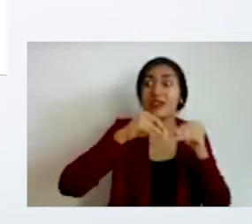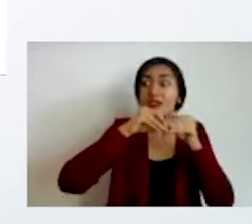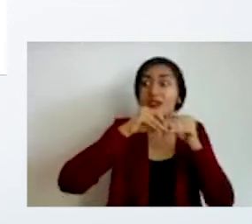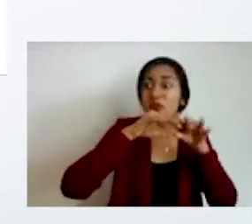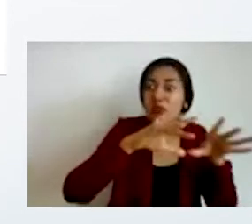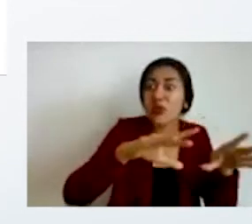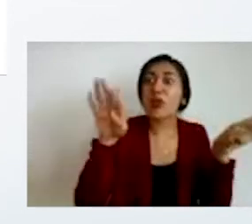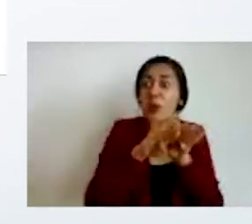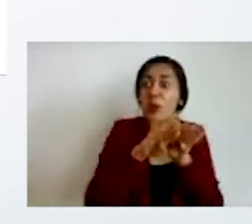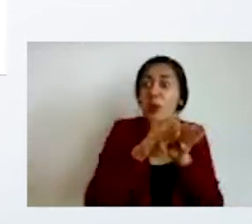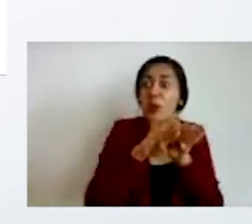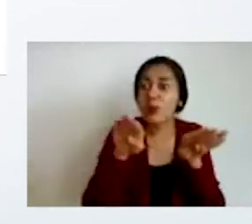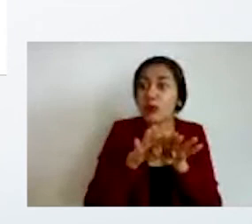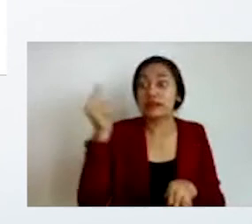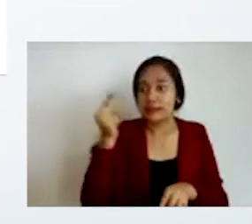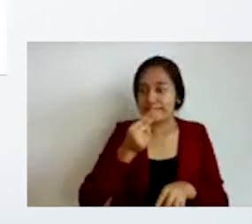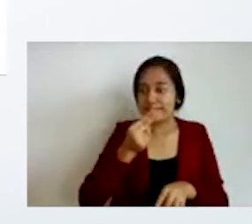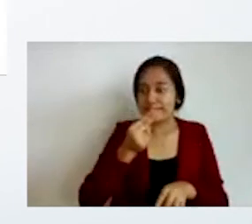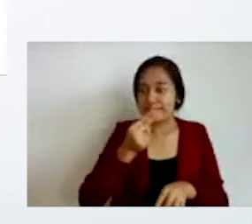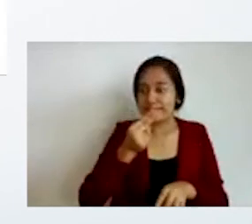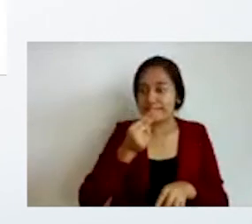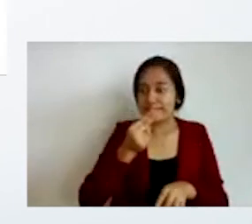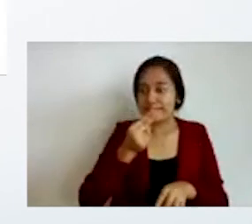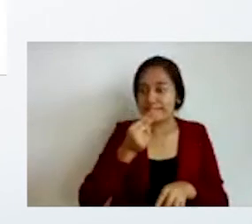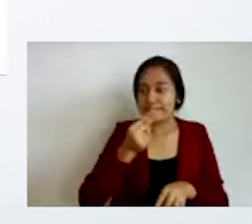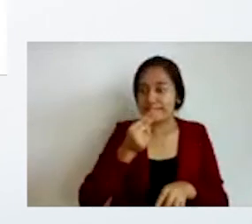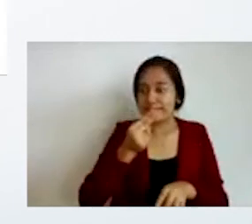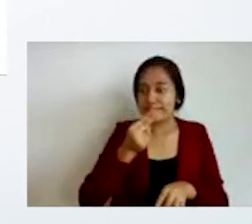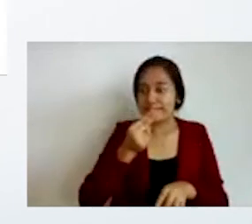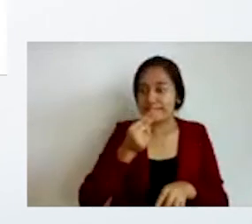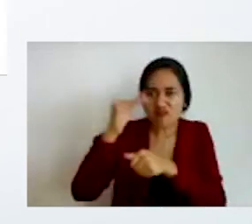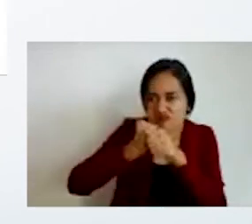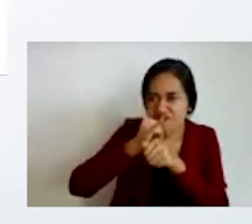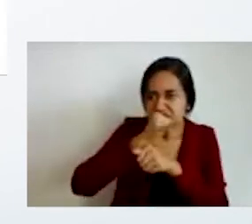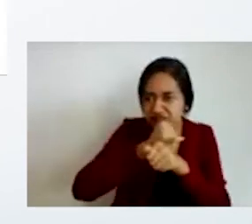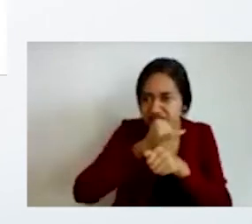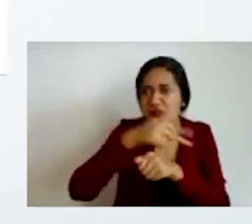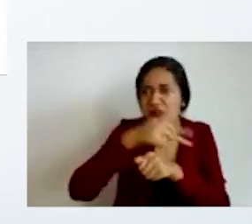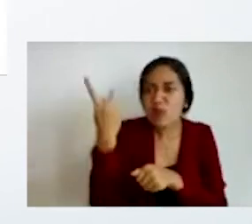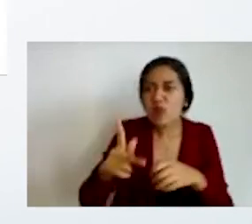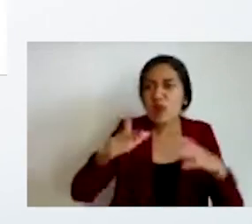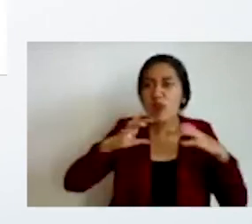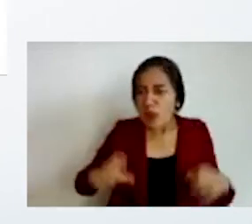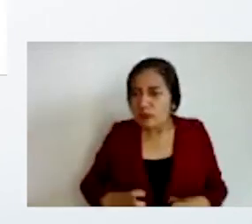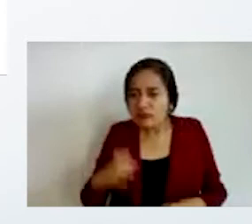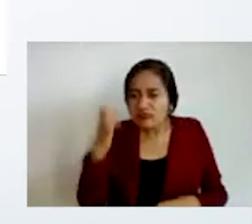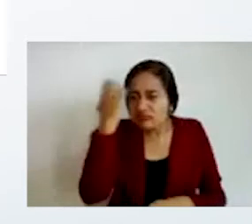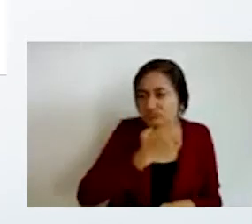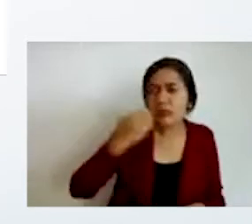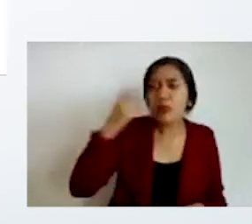requerimos hacer algún otro tipo de averiguación, por ejemplo, un examen, para saber si la persona tiene o